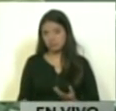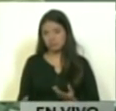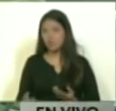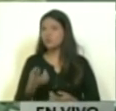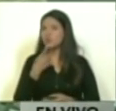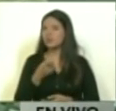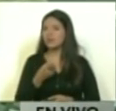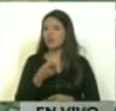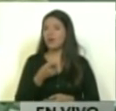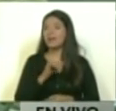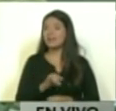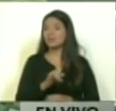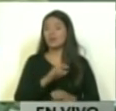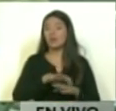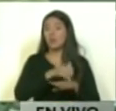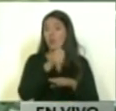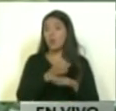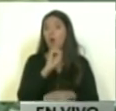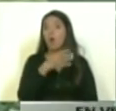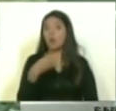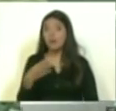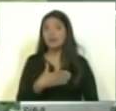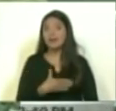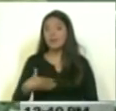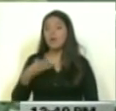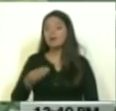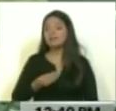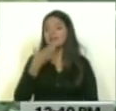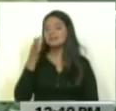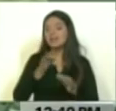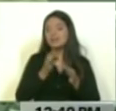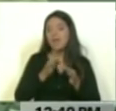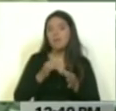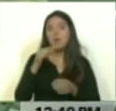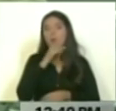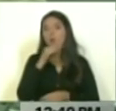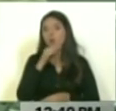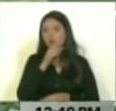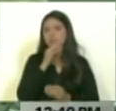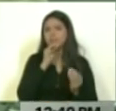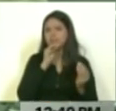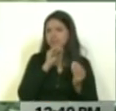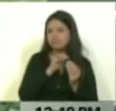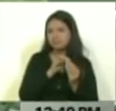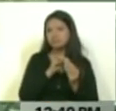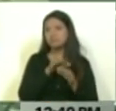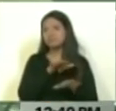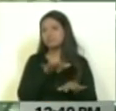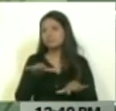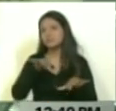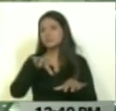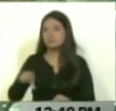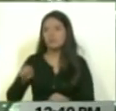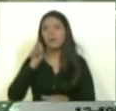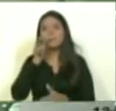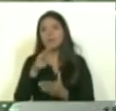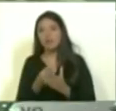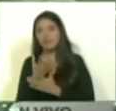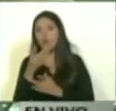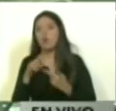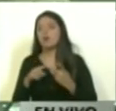Obama. Eso no lo querían hacer septiembre, octubre. Coincidía con los llamados asaltos de Miraflores, coincidía con los